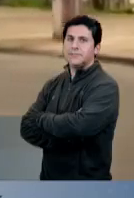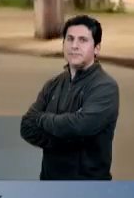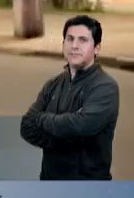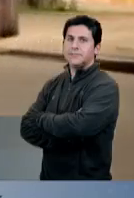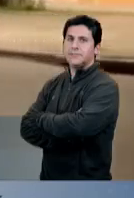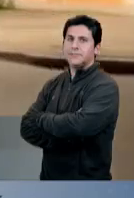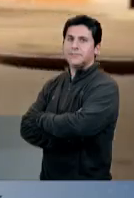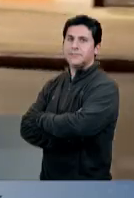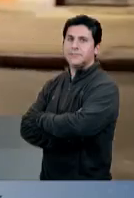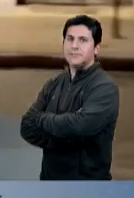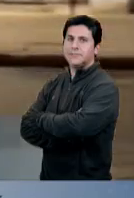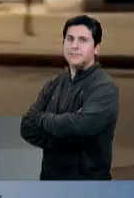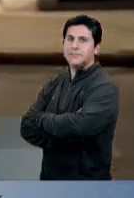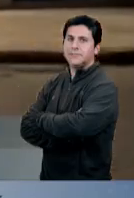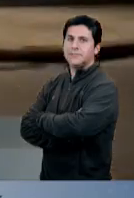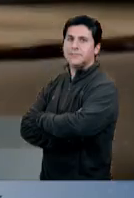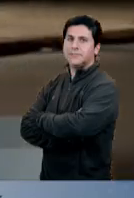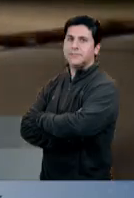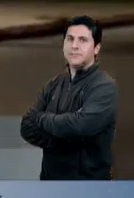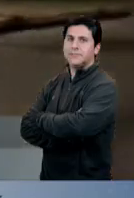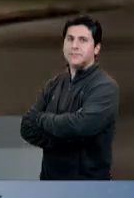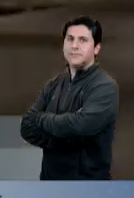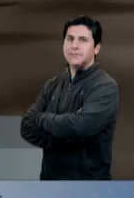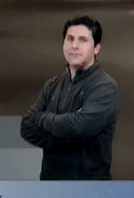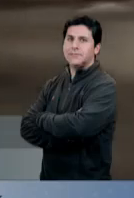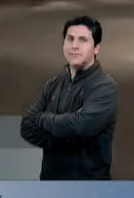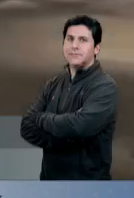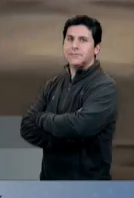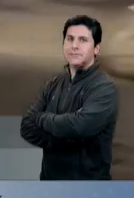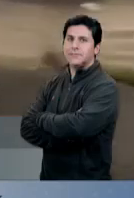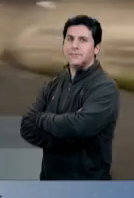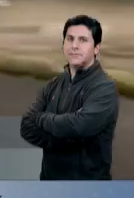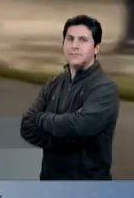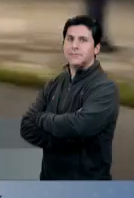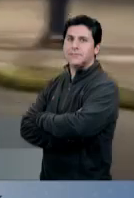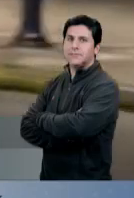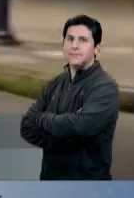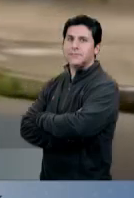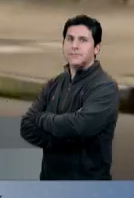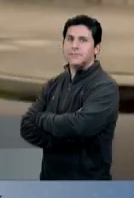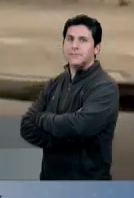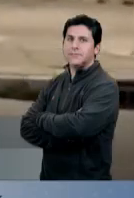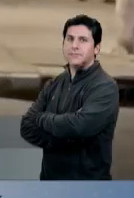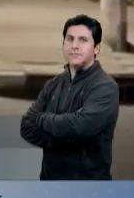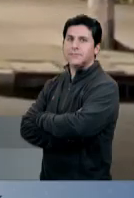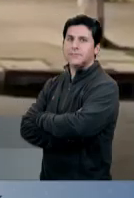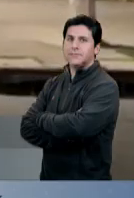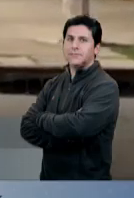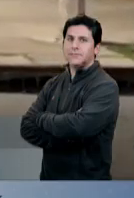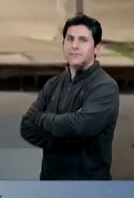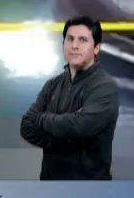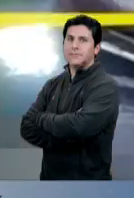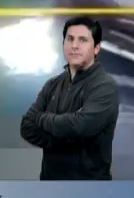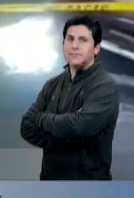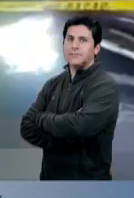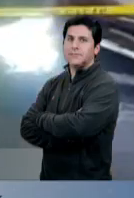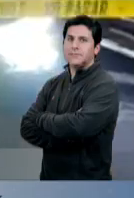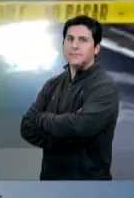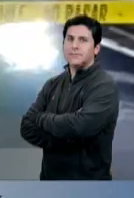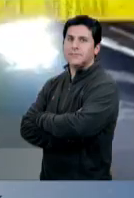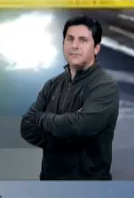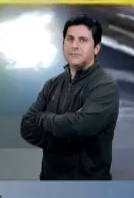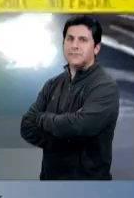funcionario de Franco que iba caminando hasta su vehículo para abordarlo cuando fue asaltado por al menos